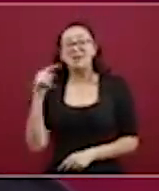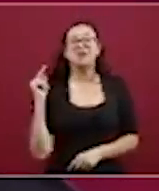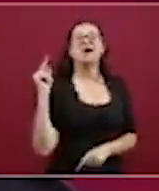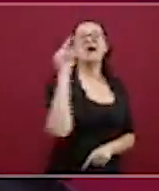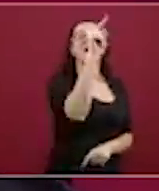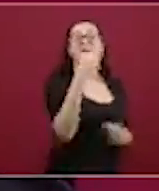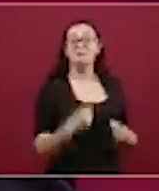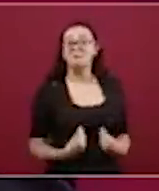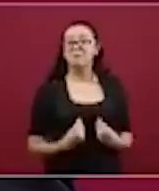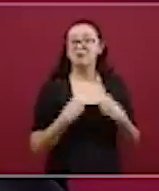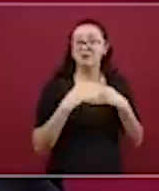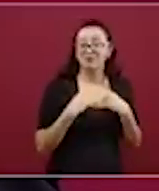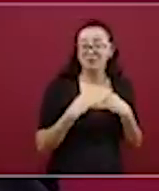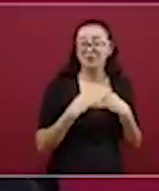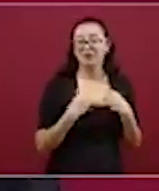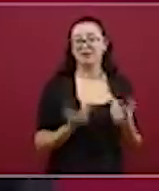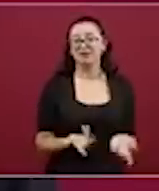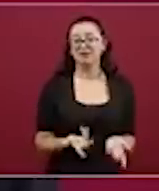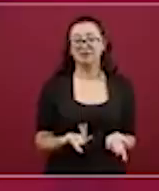Tenemos